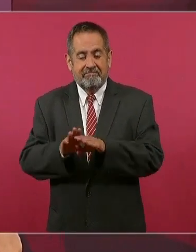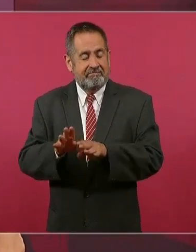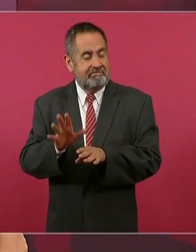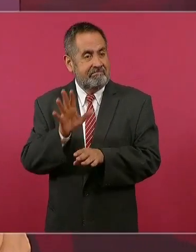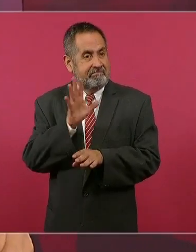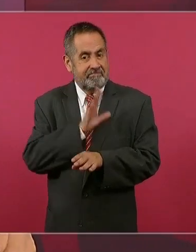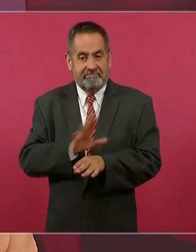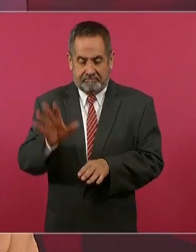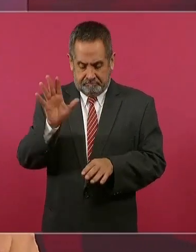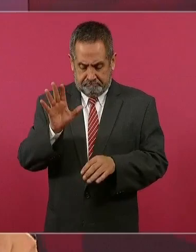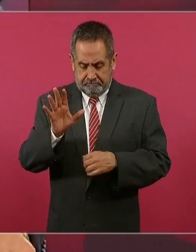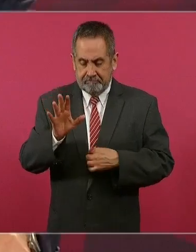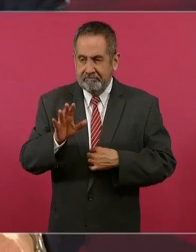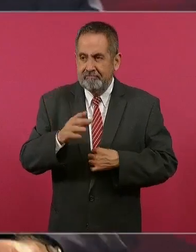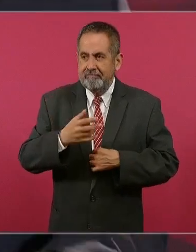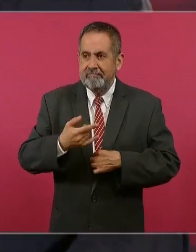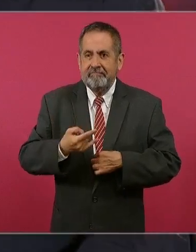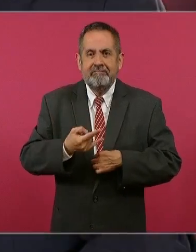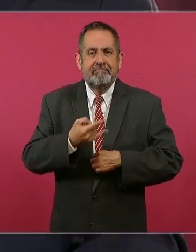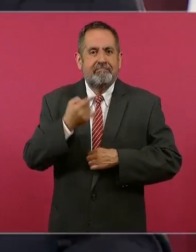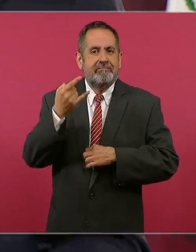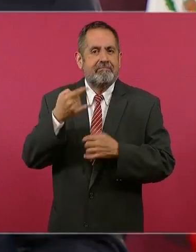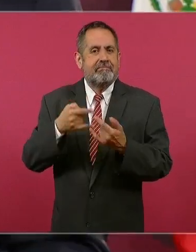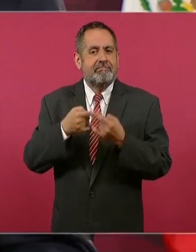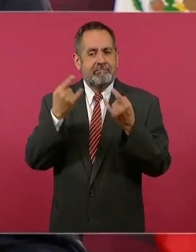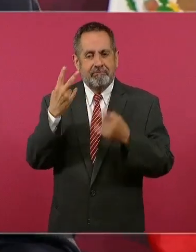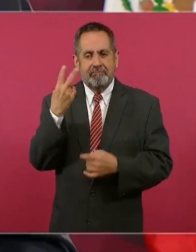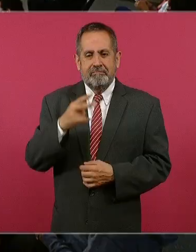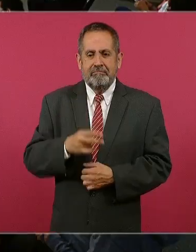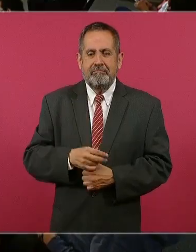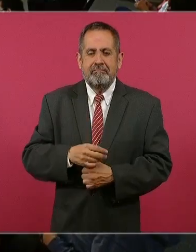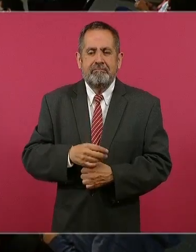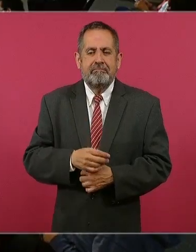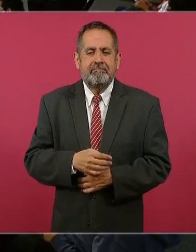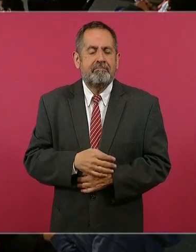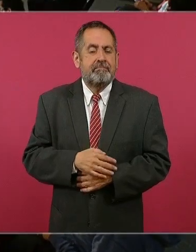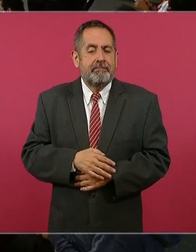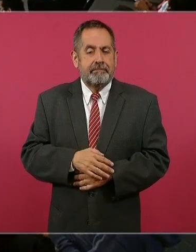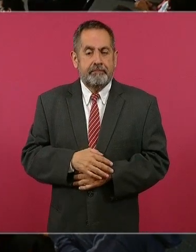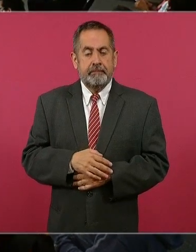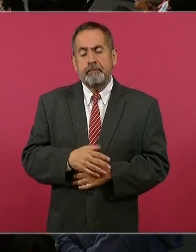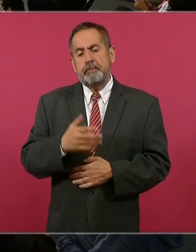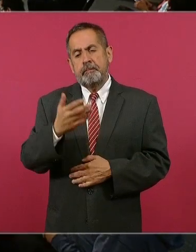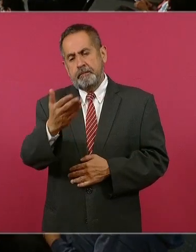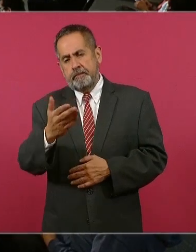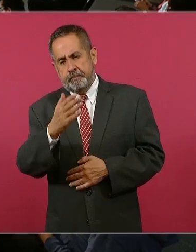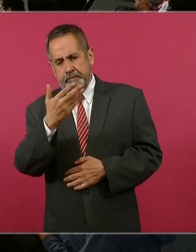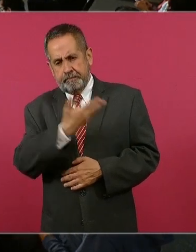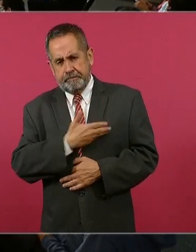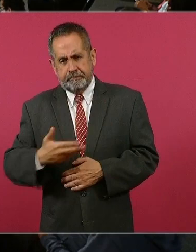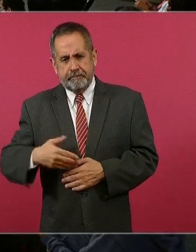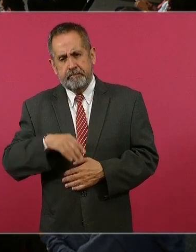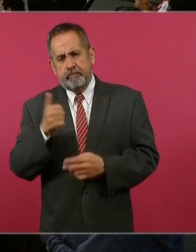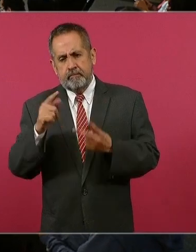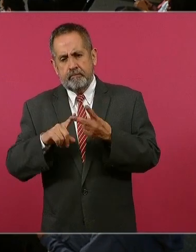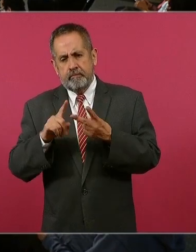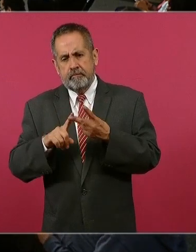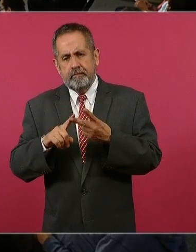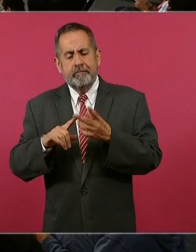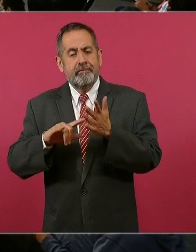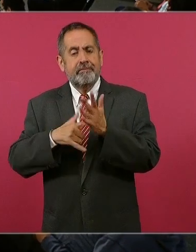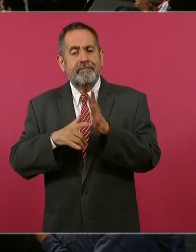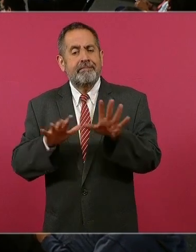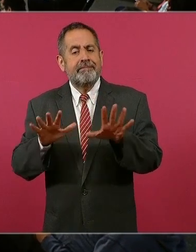estelares en la historia de nuestro país. Señor presidente, y con la otra pregunta del cambio de horario de